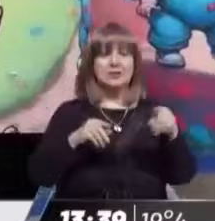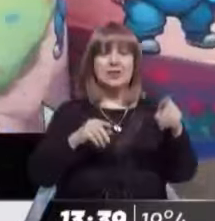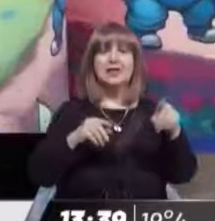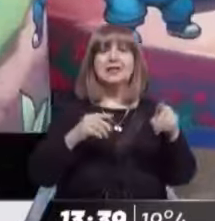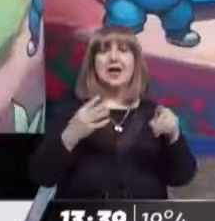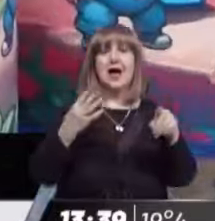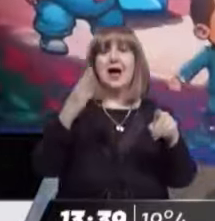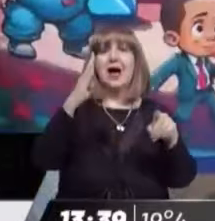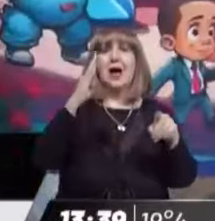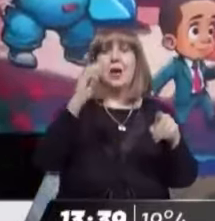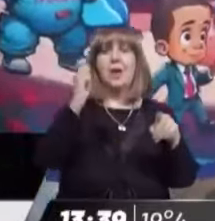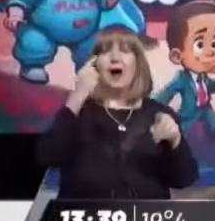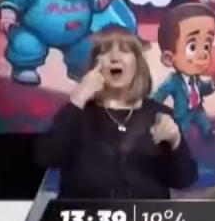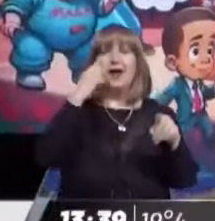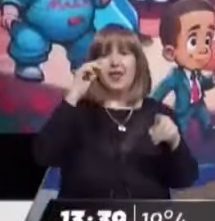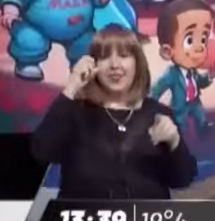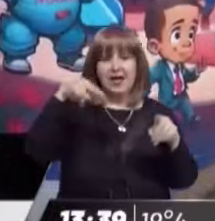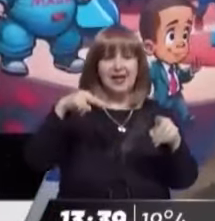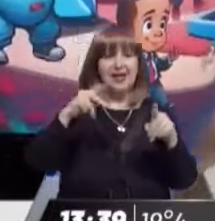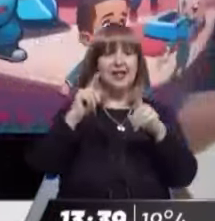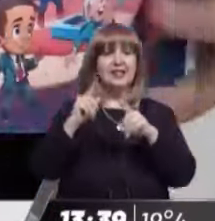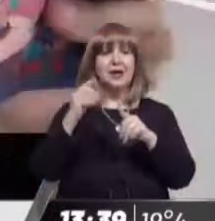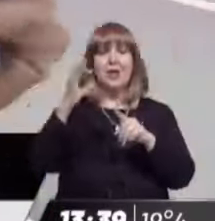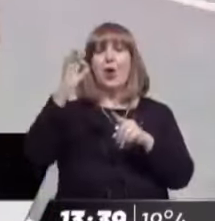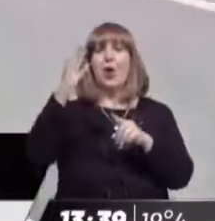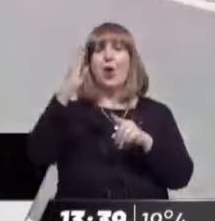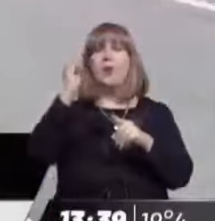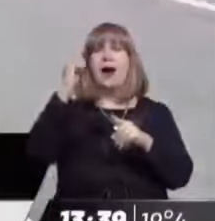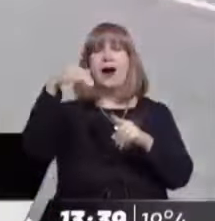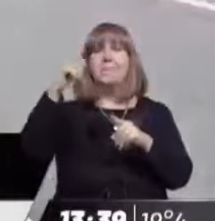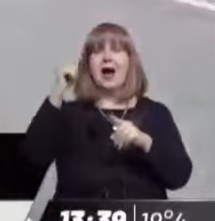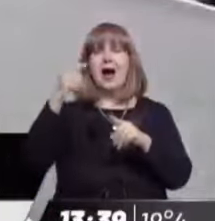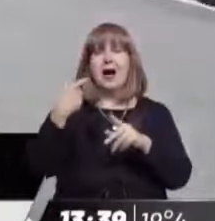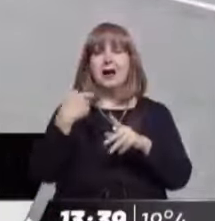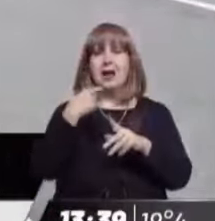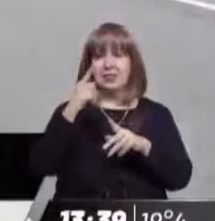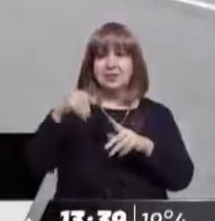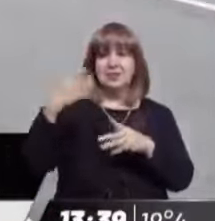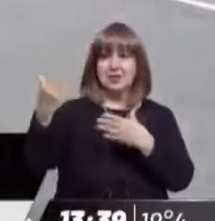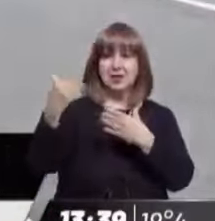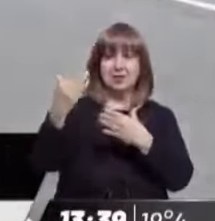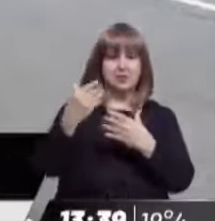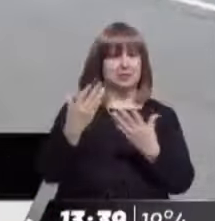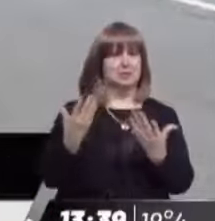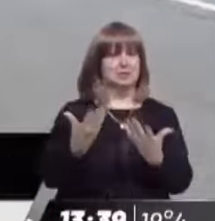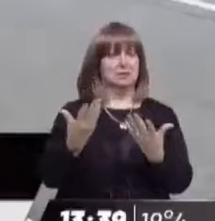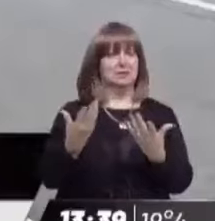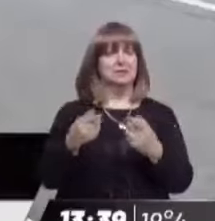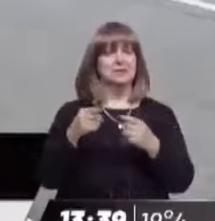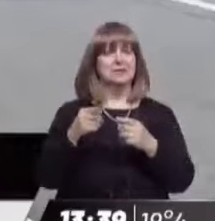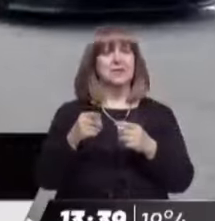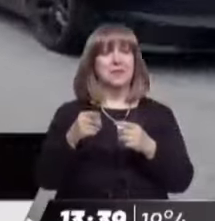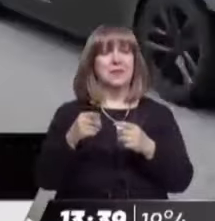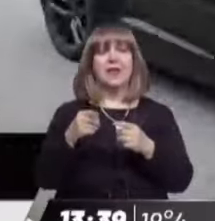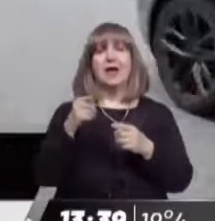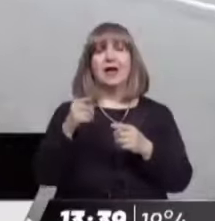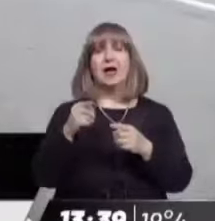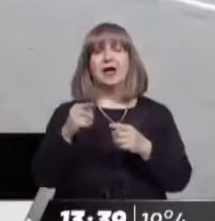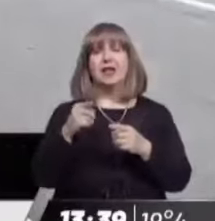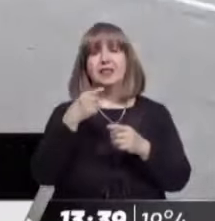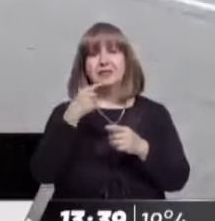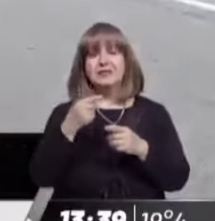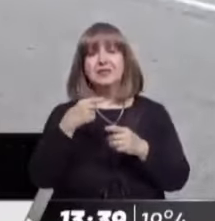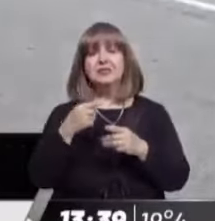hay un joven Biden, está Obama también, claro. Porque dice, también hay que llamar a los demás. Pero ¿qué hace? En uno de los cuadros